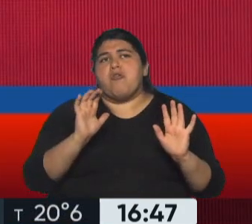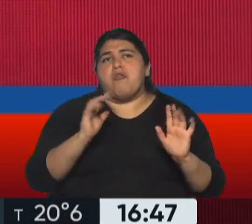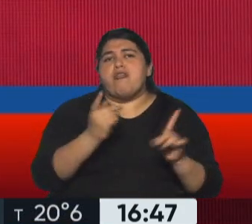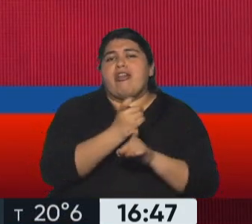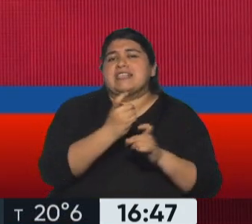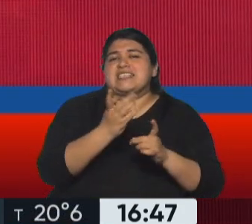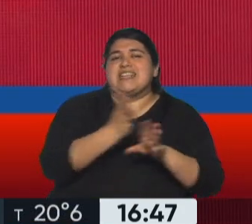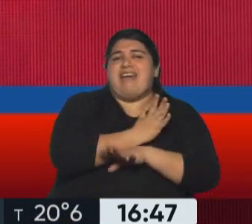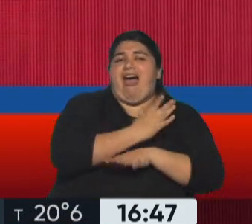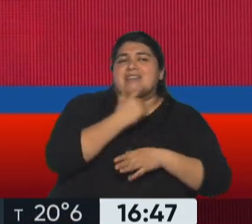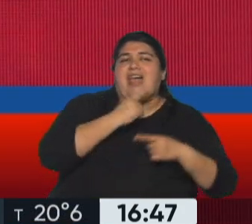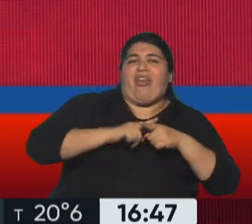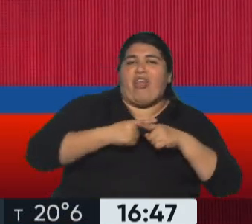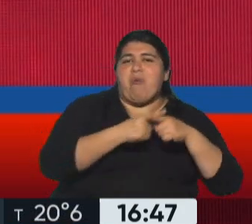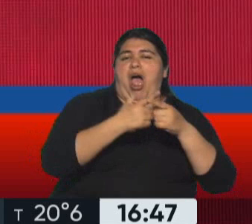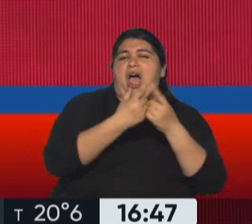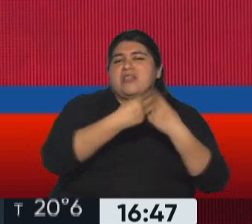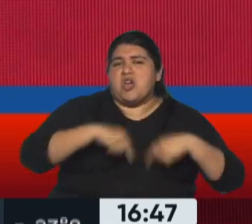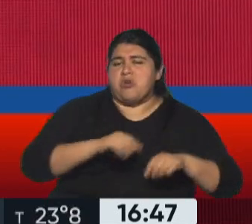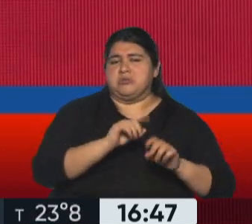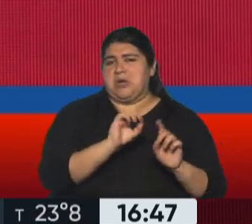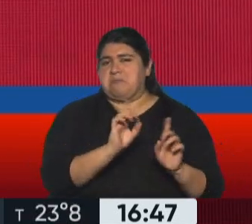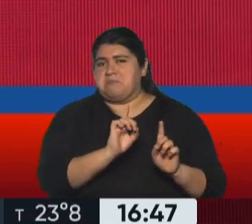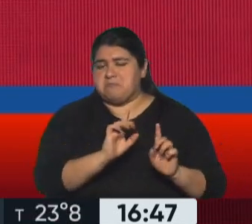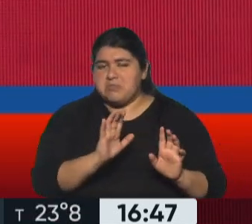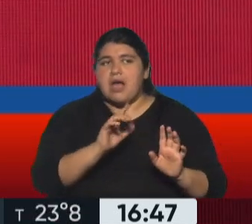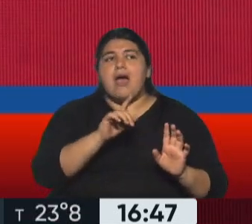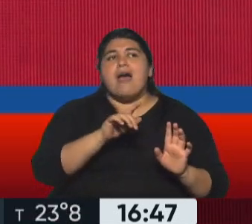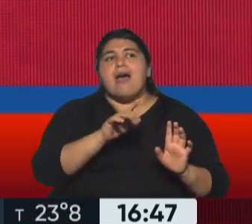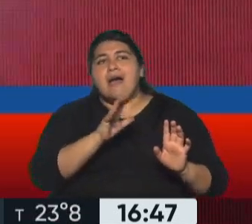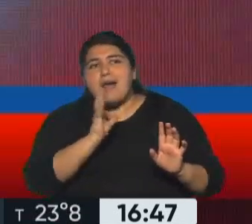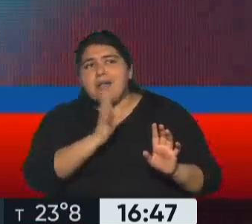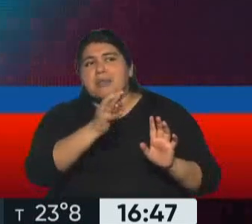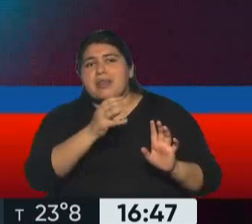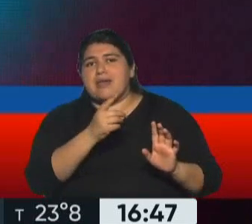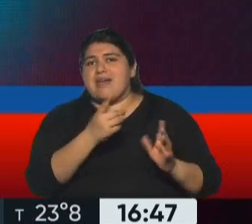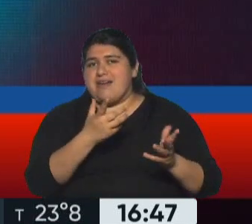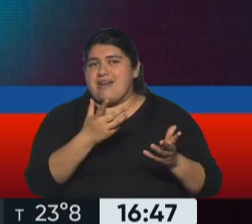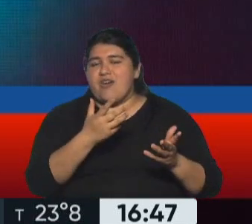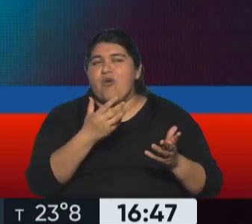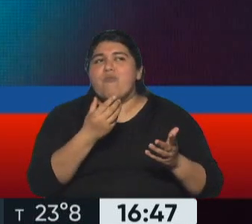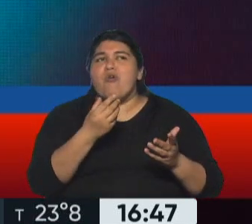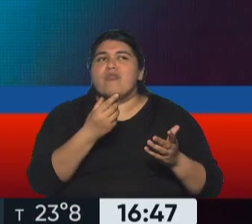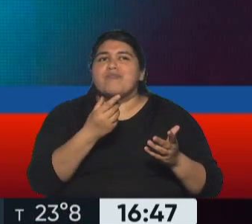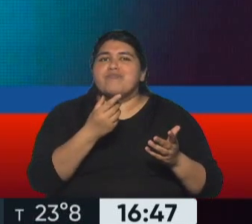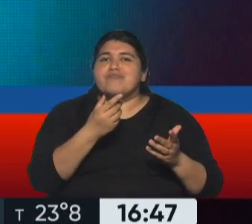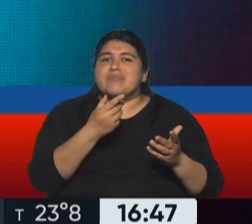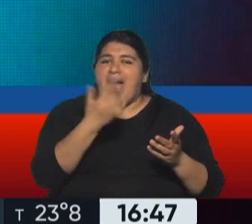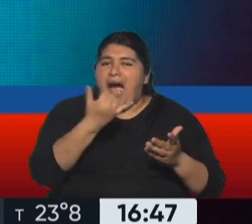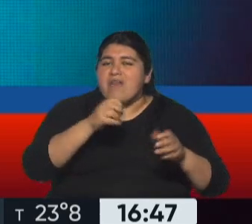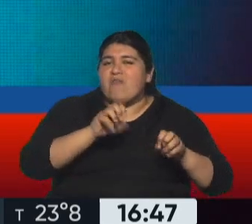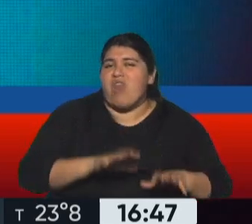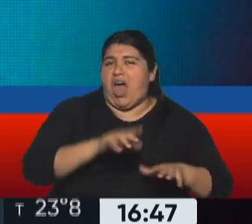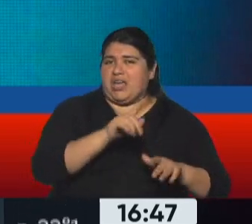previos de su gente y generan también este tipo de fragilidades a la hora de hablar de estos gobiernos. Pienso en el